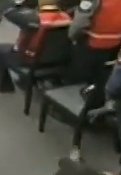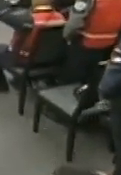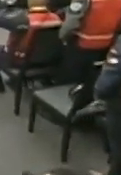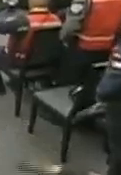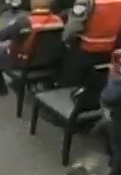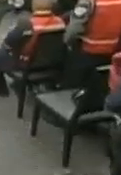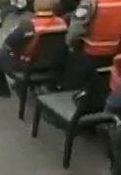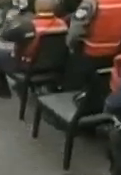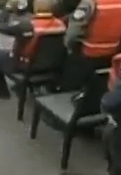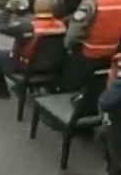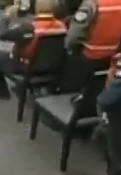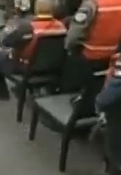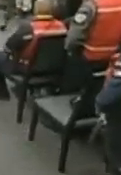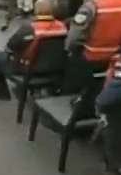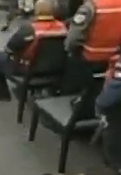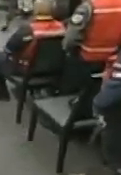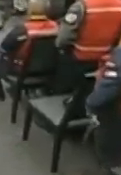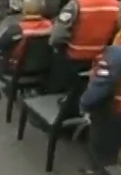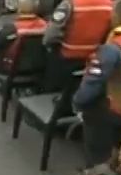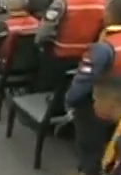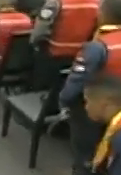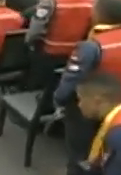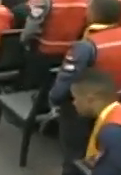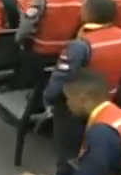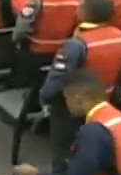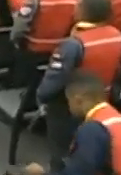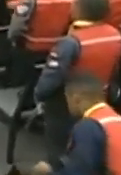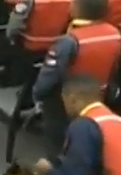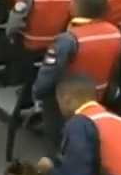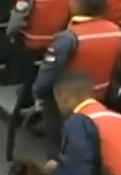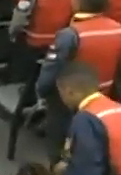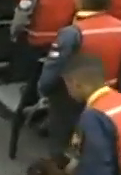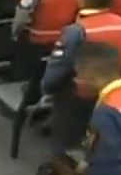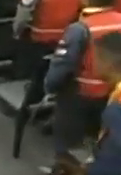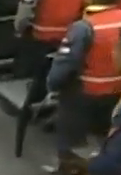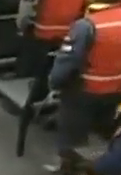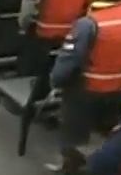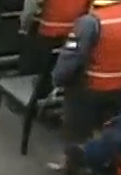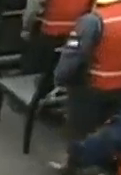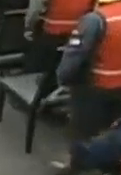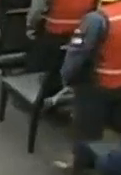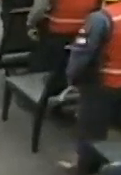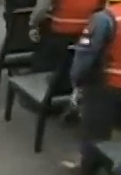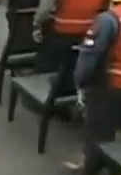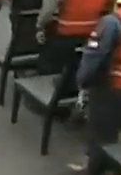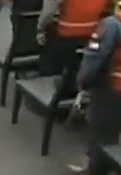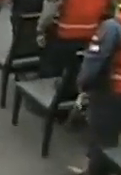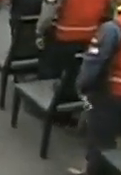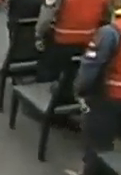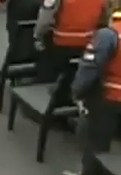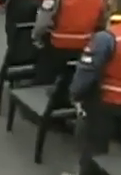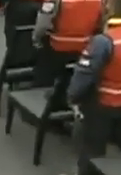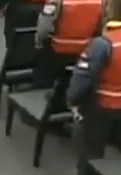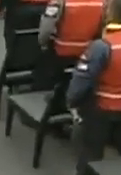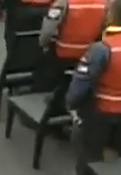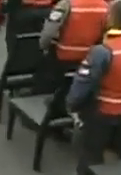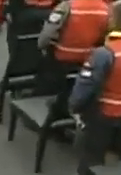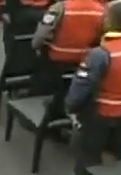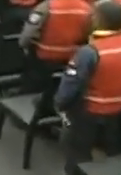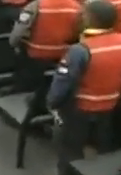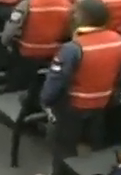dicho el jefe de Estado venezolano, misión cumplida. Estoy orgulloso de la fuerza de tarea humanitaria